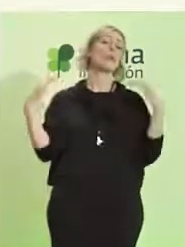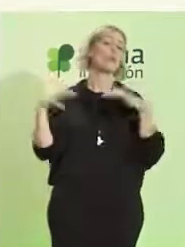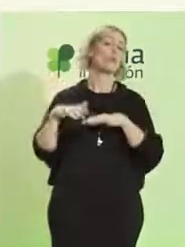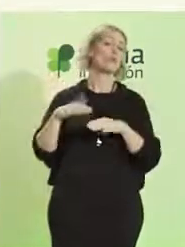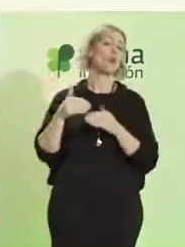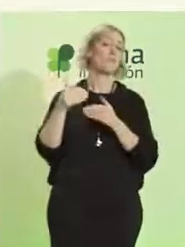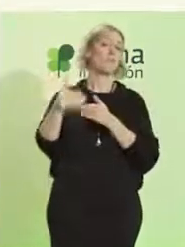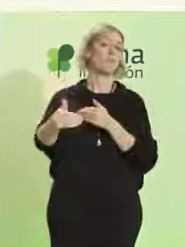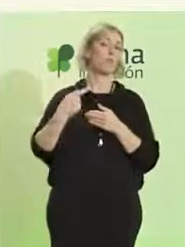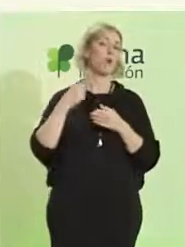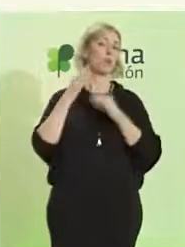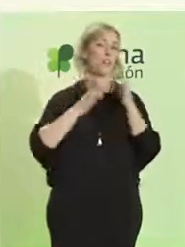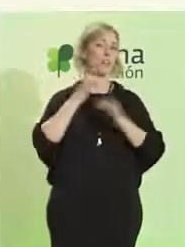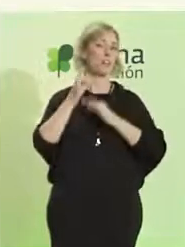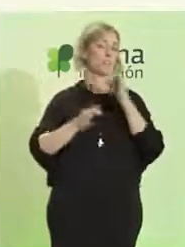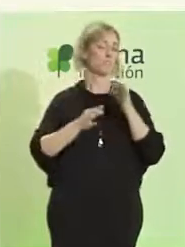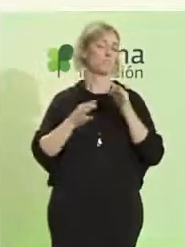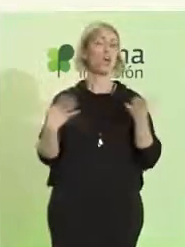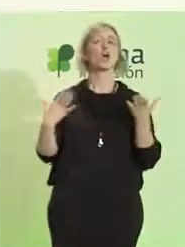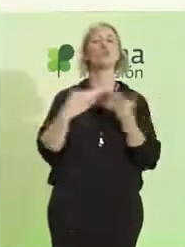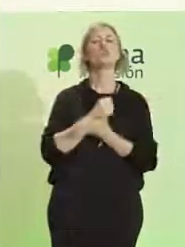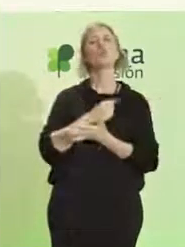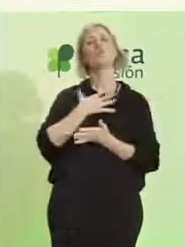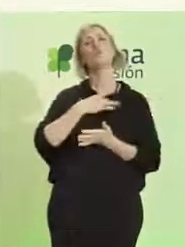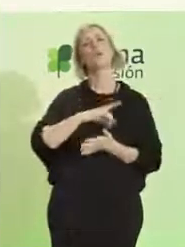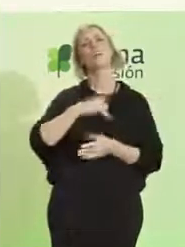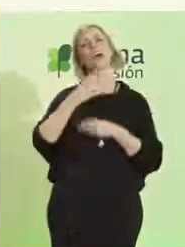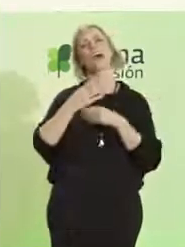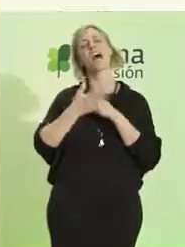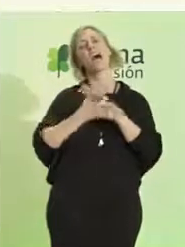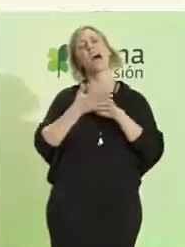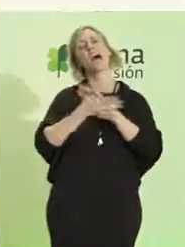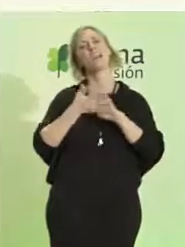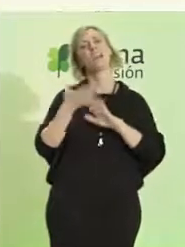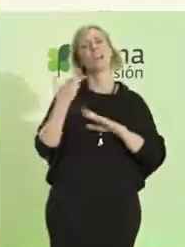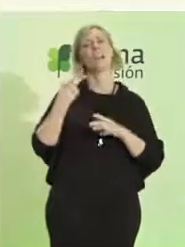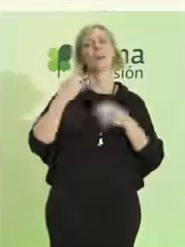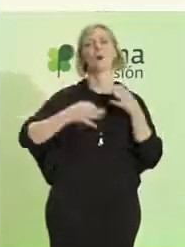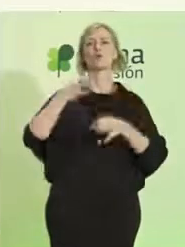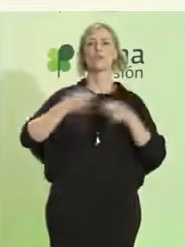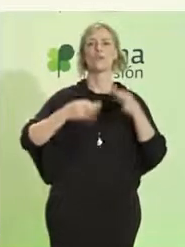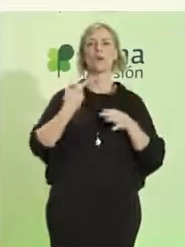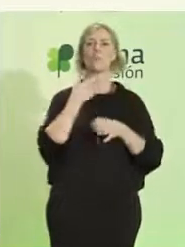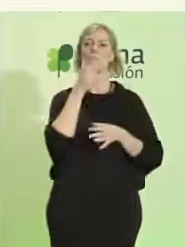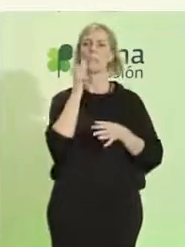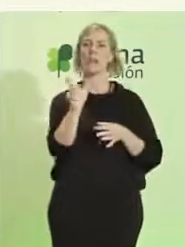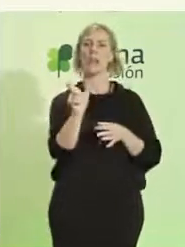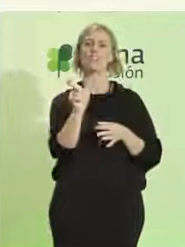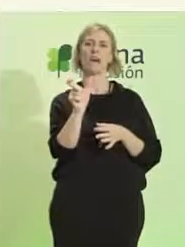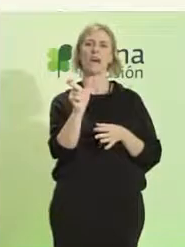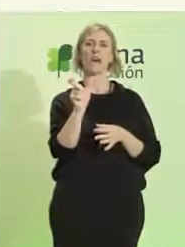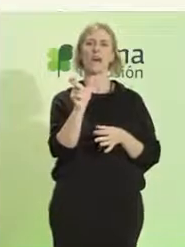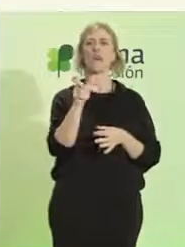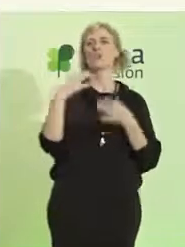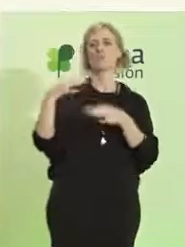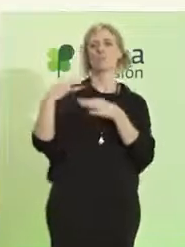de la injusticia con palabras que han sido construidas desde la teoría y desde la academia, pero sí que todo el mundo puede